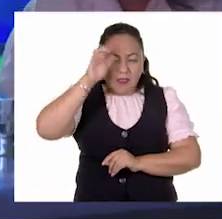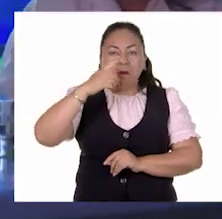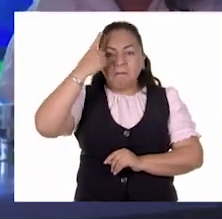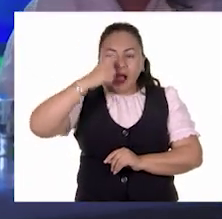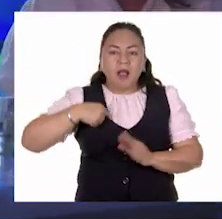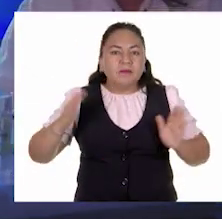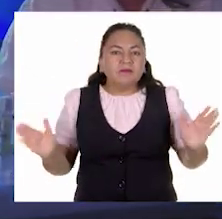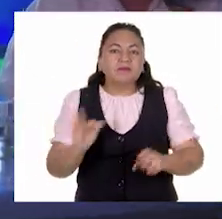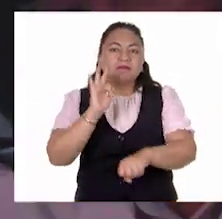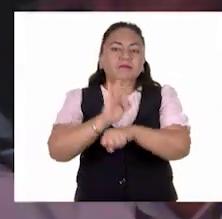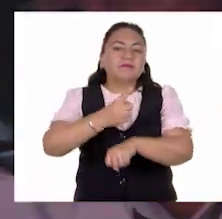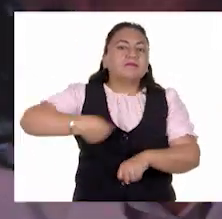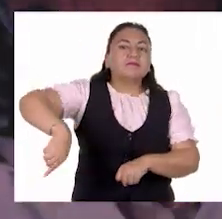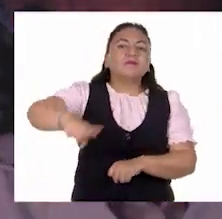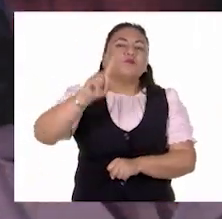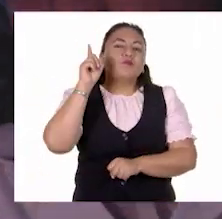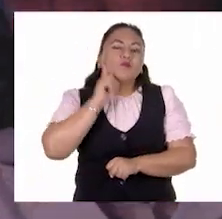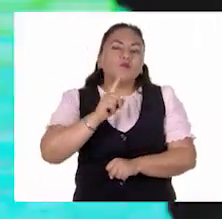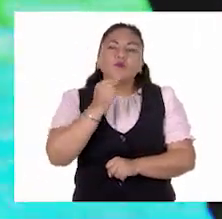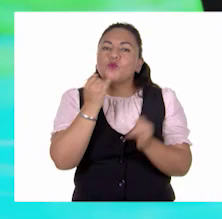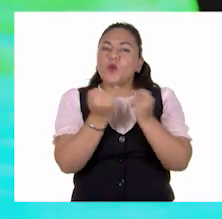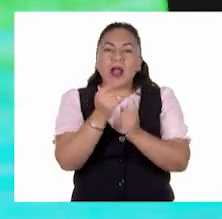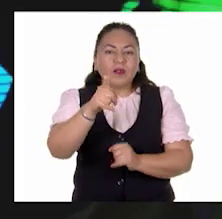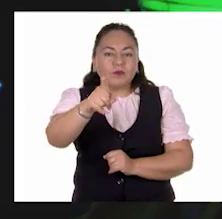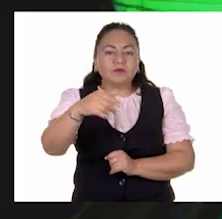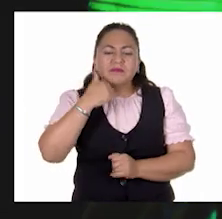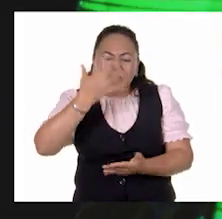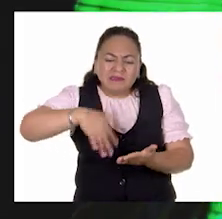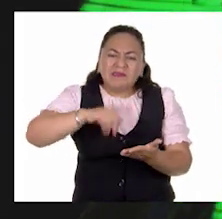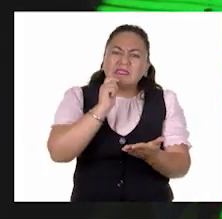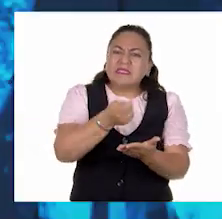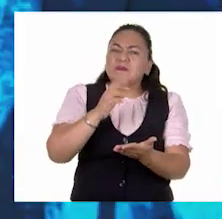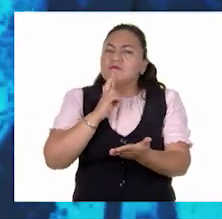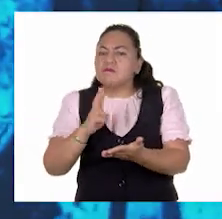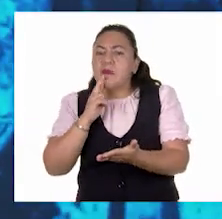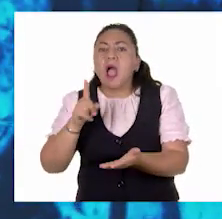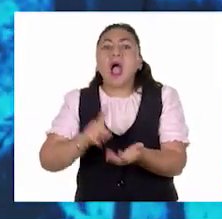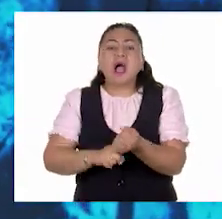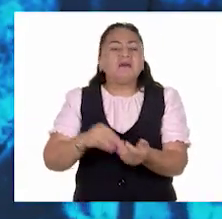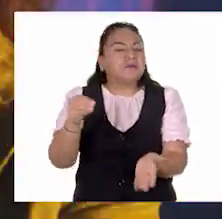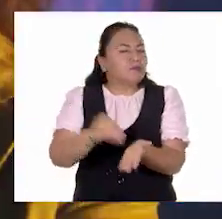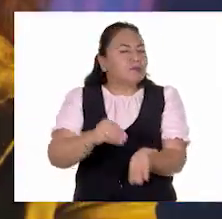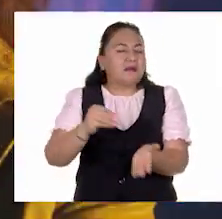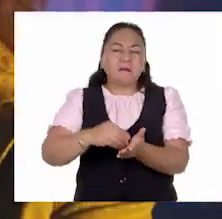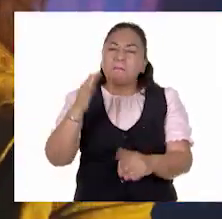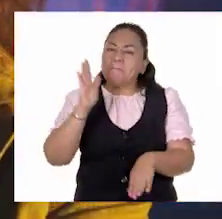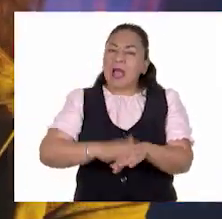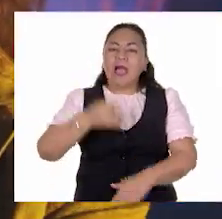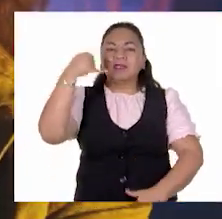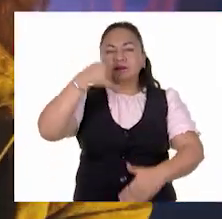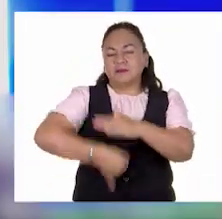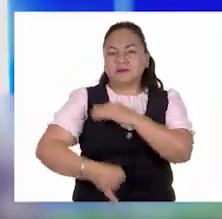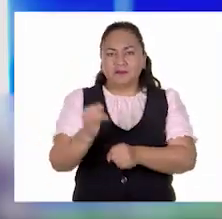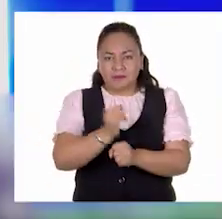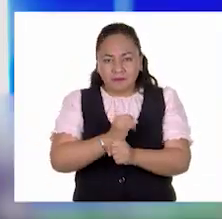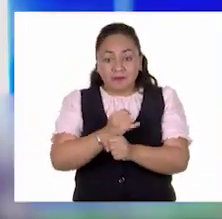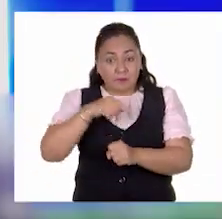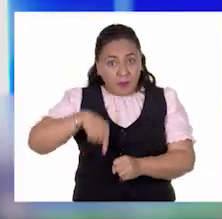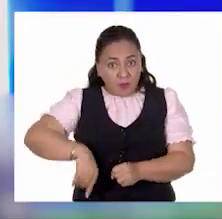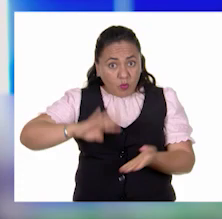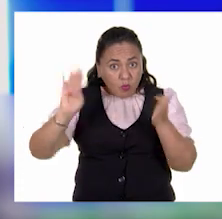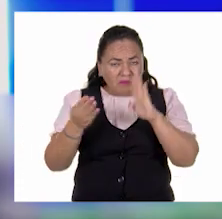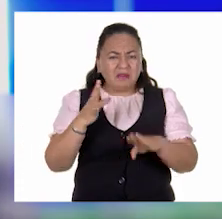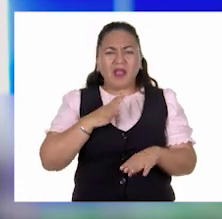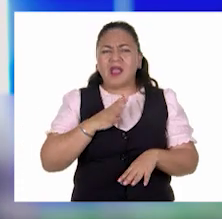de estimular a las niñas que, como tú, han buscado respuestas en donde aún falta mucho por investigar. En el mundo